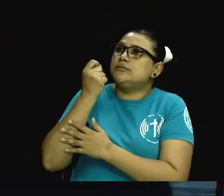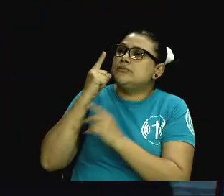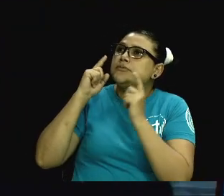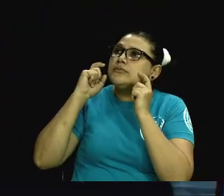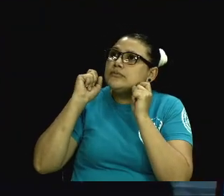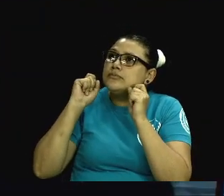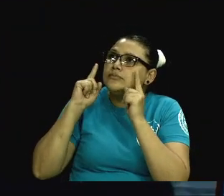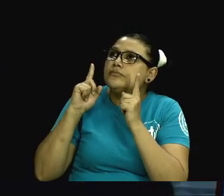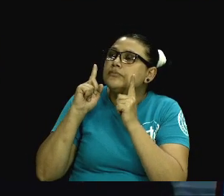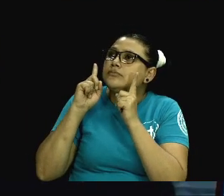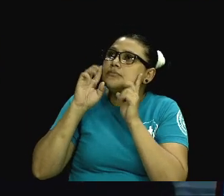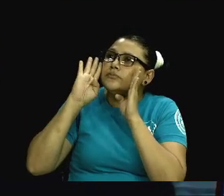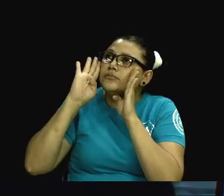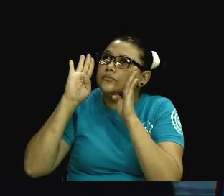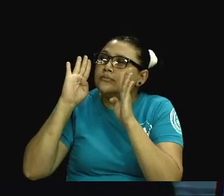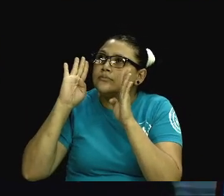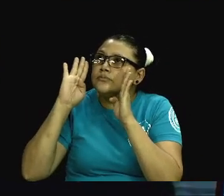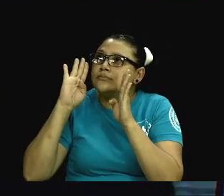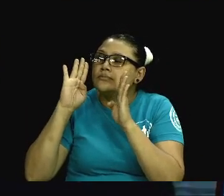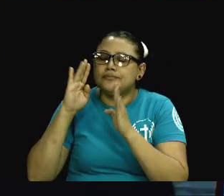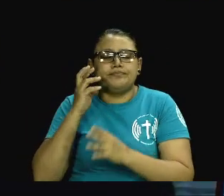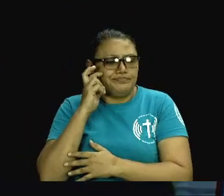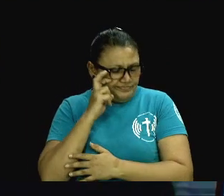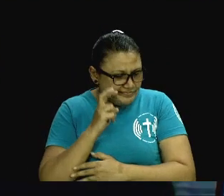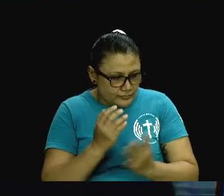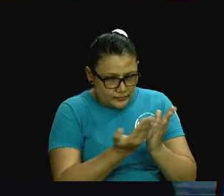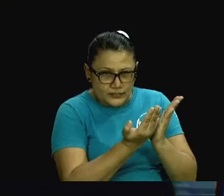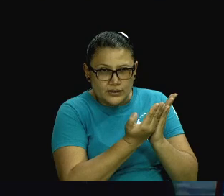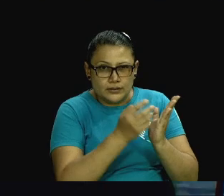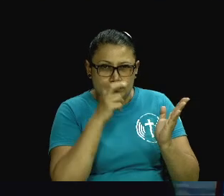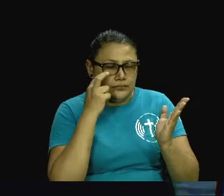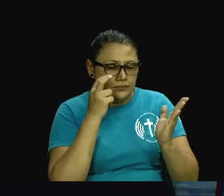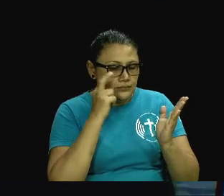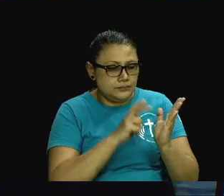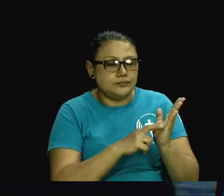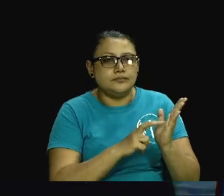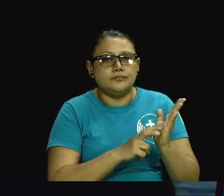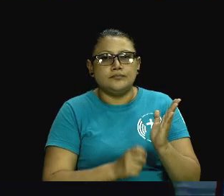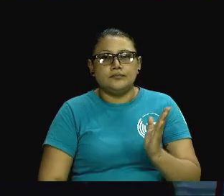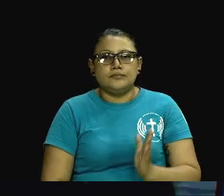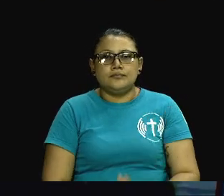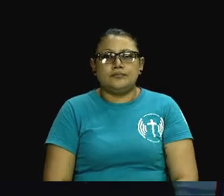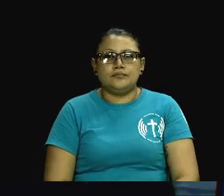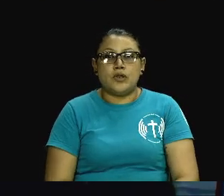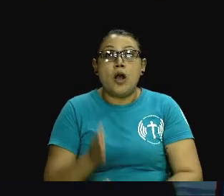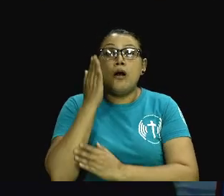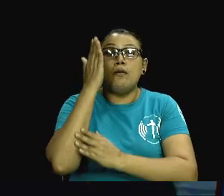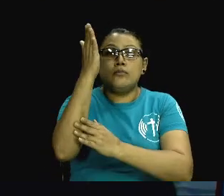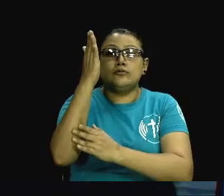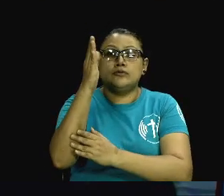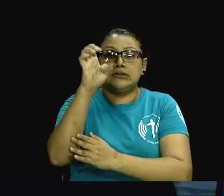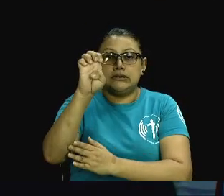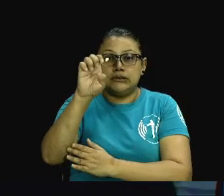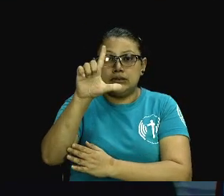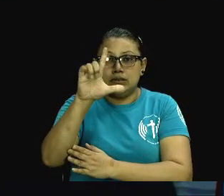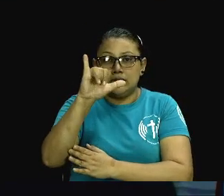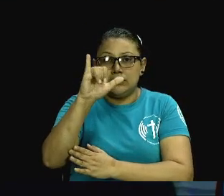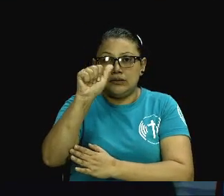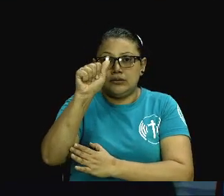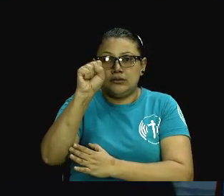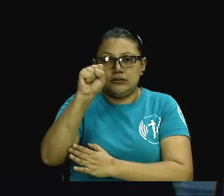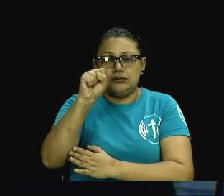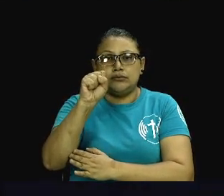los oídos ahora ubiquémonos en el texto el profeta elías tuvo un gran ministerio pero su